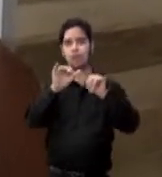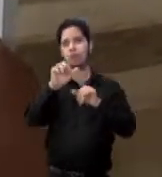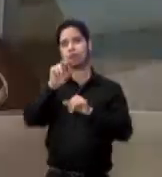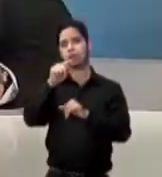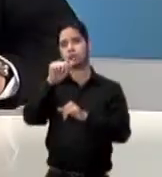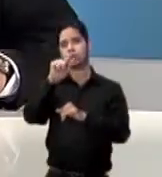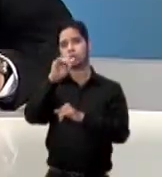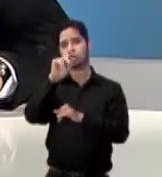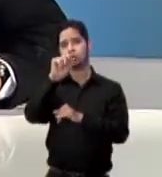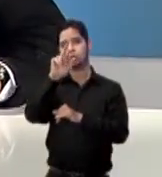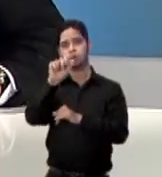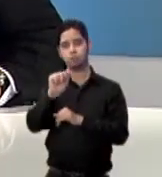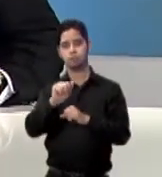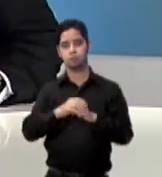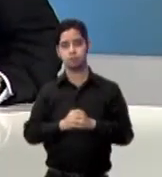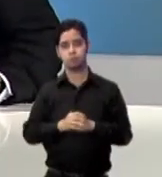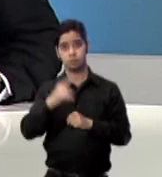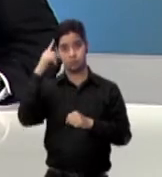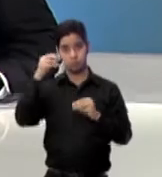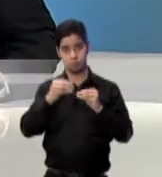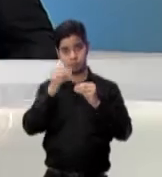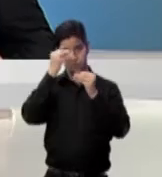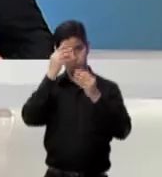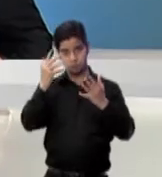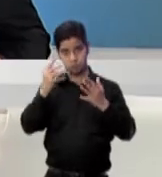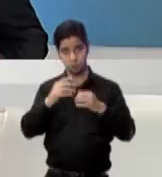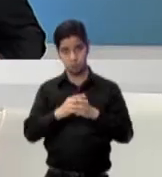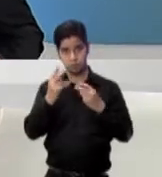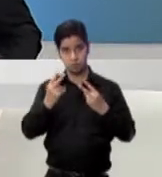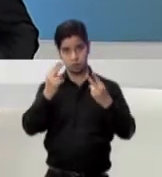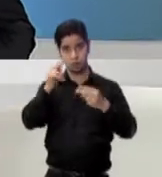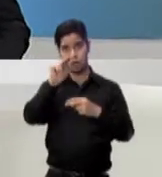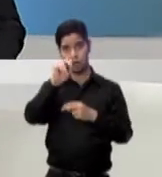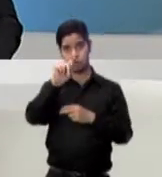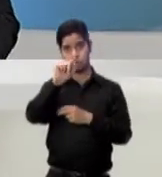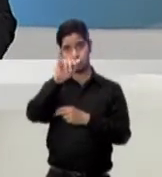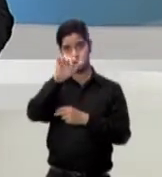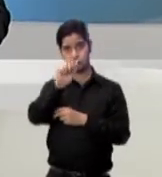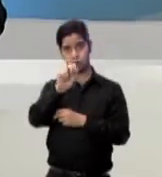24/7. Recuerde que para ver estas y otras noticias solo debe visitar nuestra página